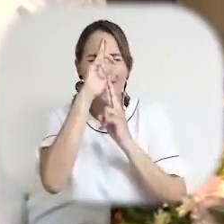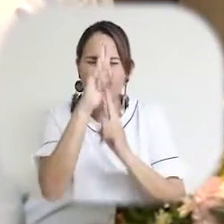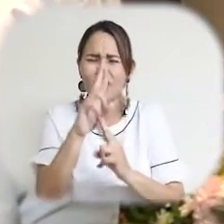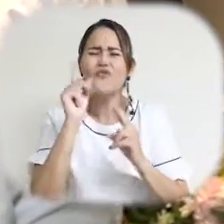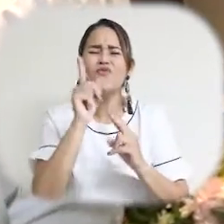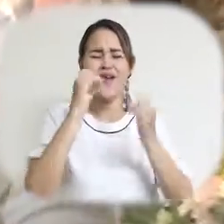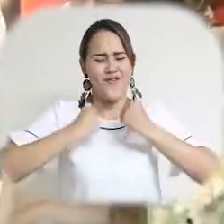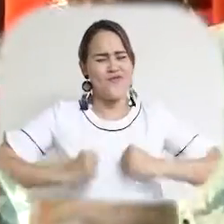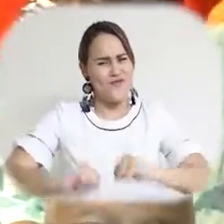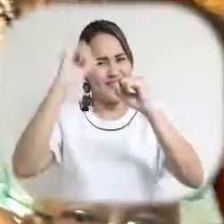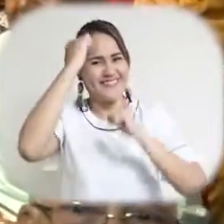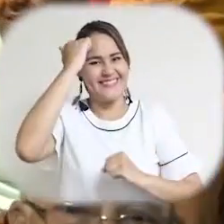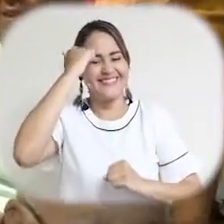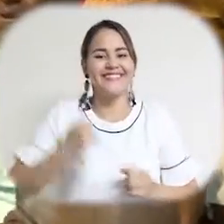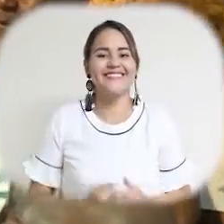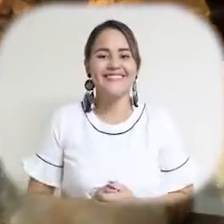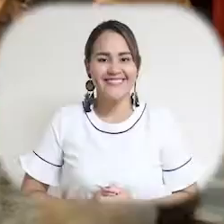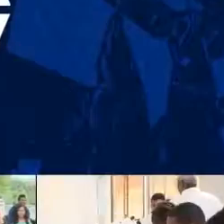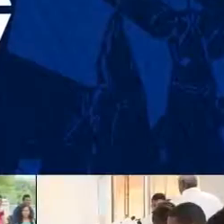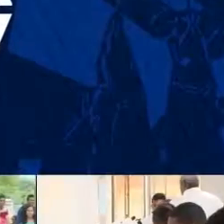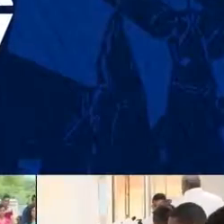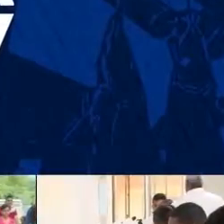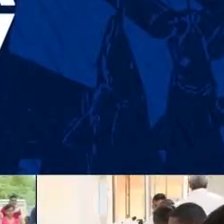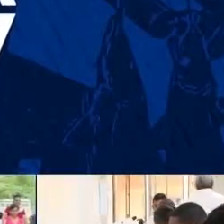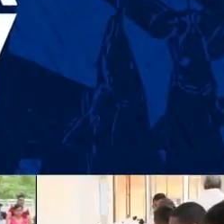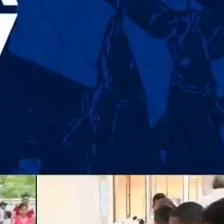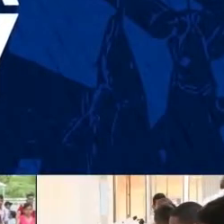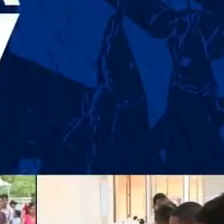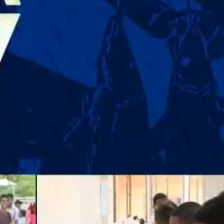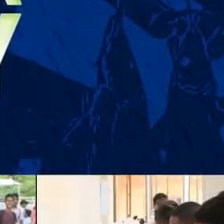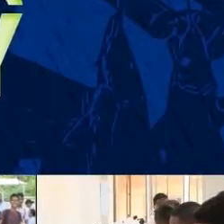Unimagdalena reconoce el esfuerzo de sus docentes.